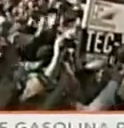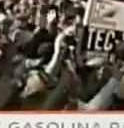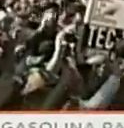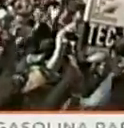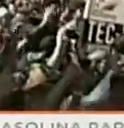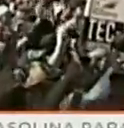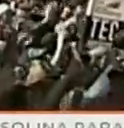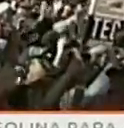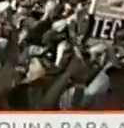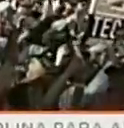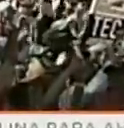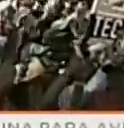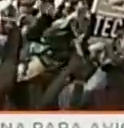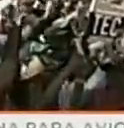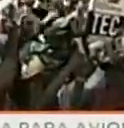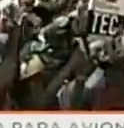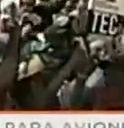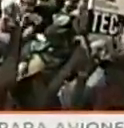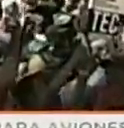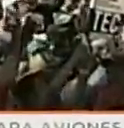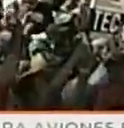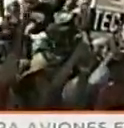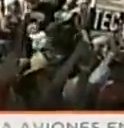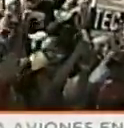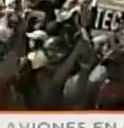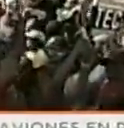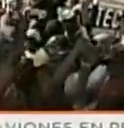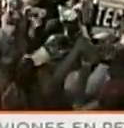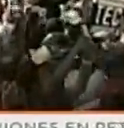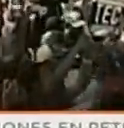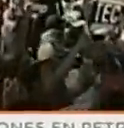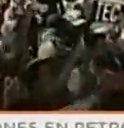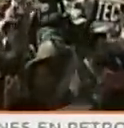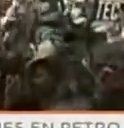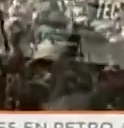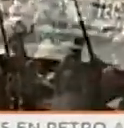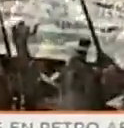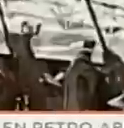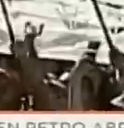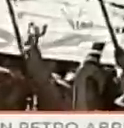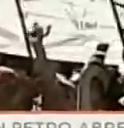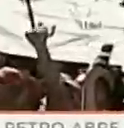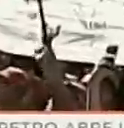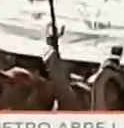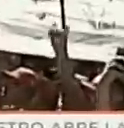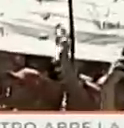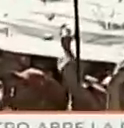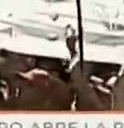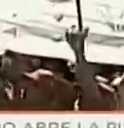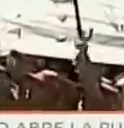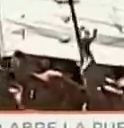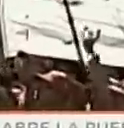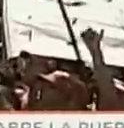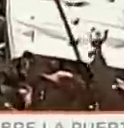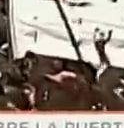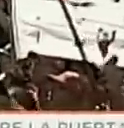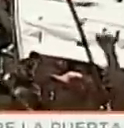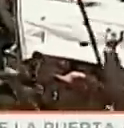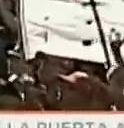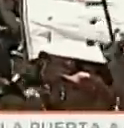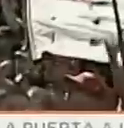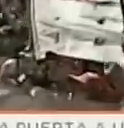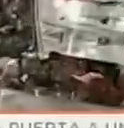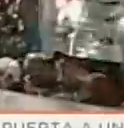Contra lo que se desvela tan solo por disfrutarla. Y en vez de darle caricia, lo que hacen